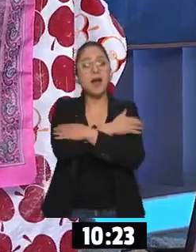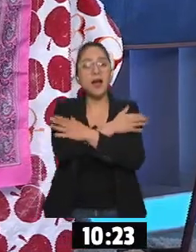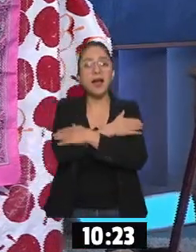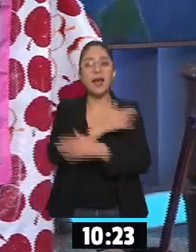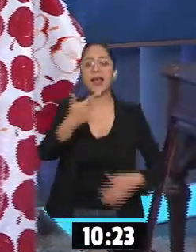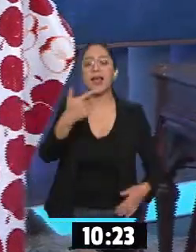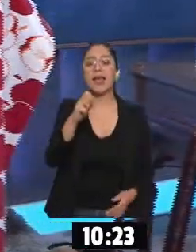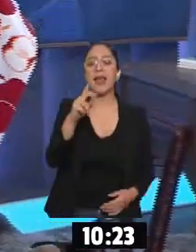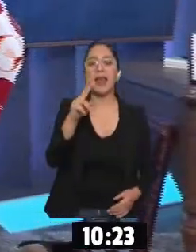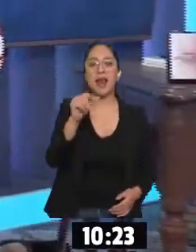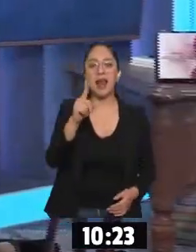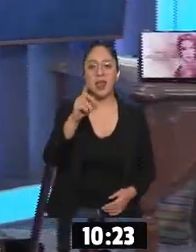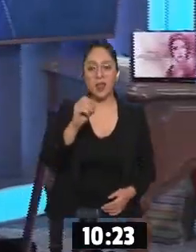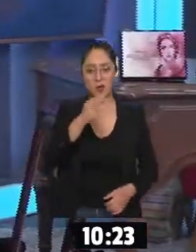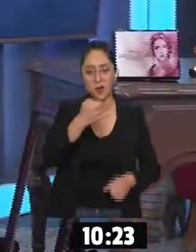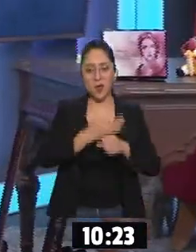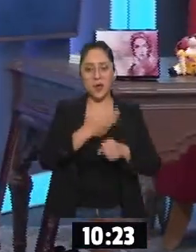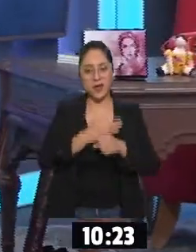Gerardo Curú. Alegría.